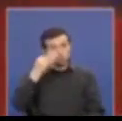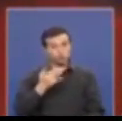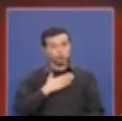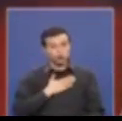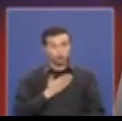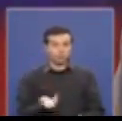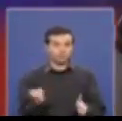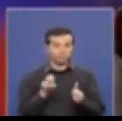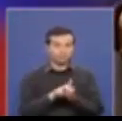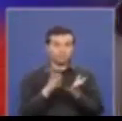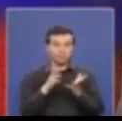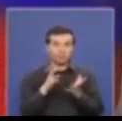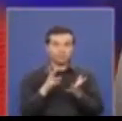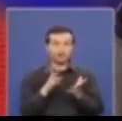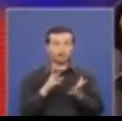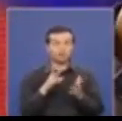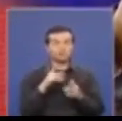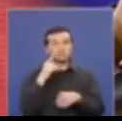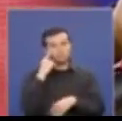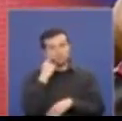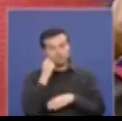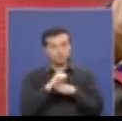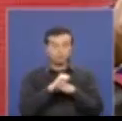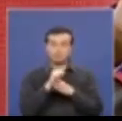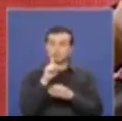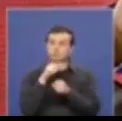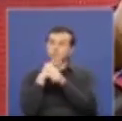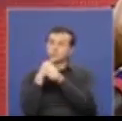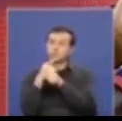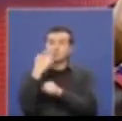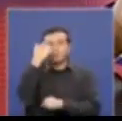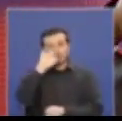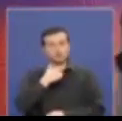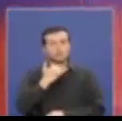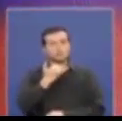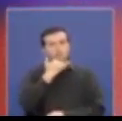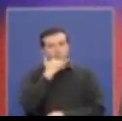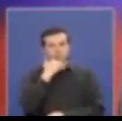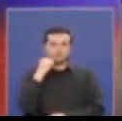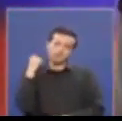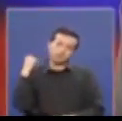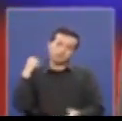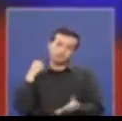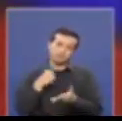en helicóptero, era un viaje de entrenamiento y fue falla humana, como lo determinó